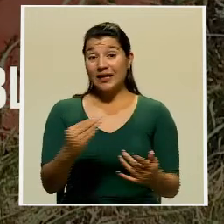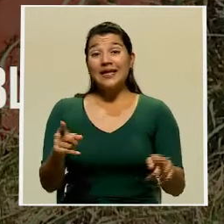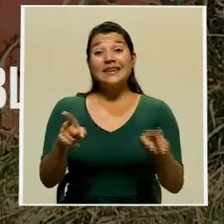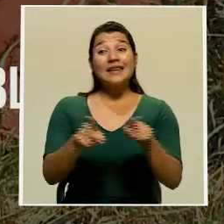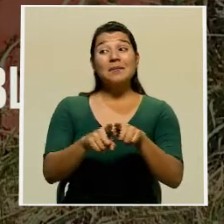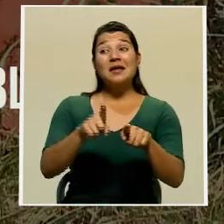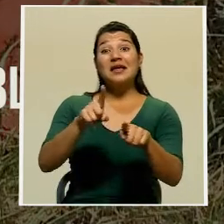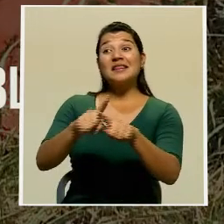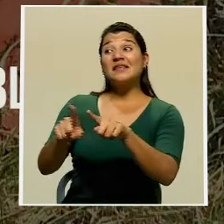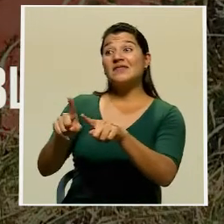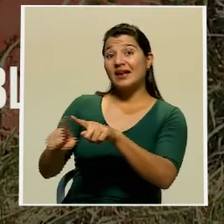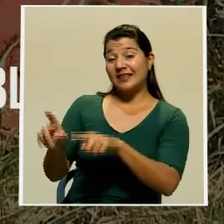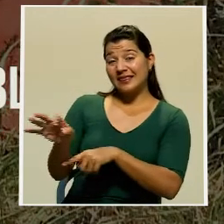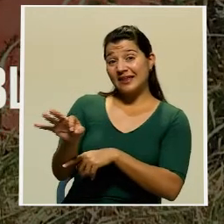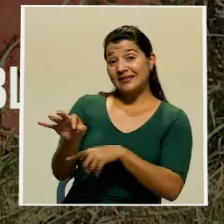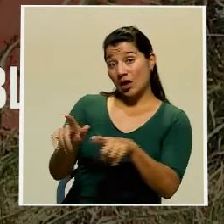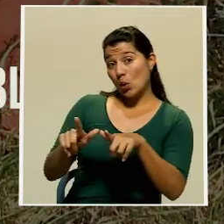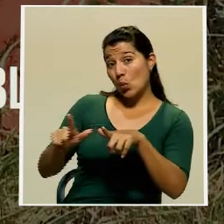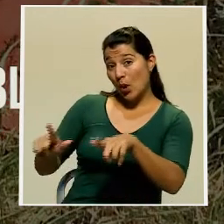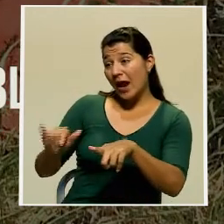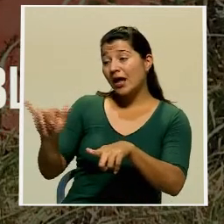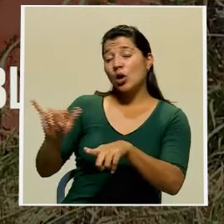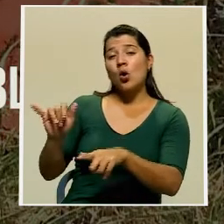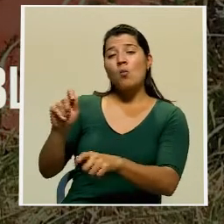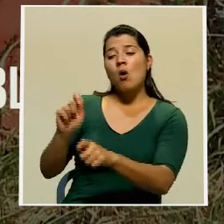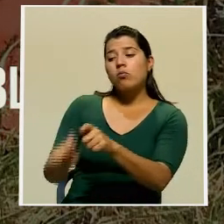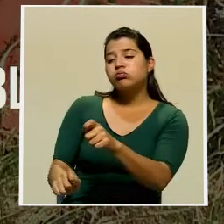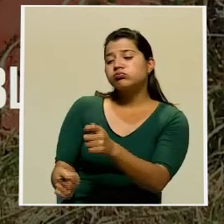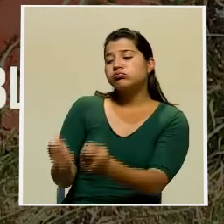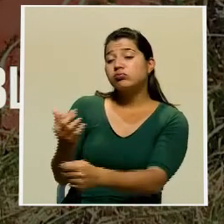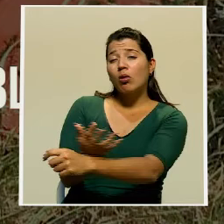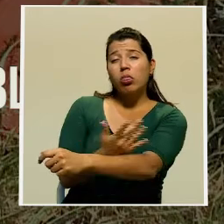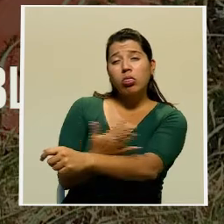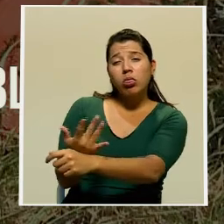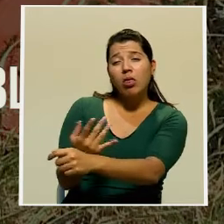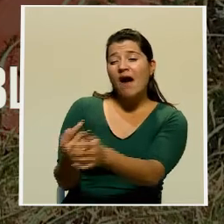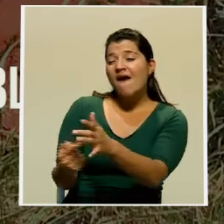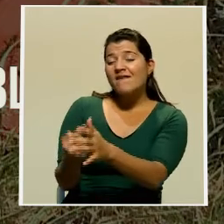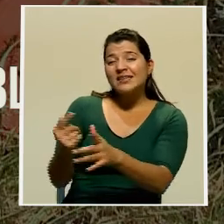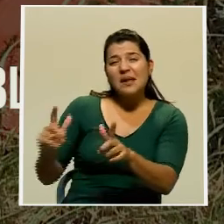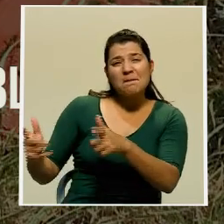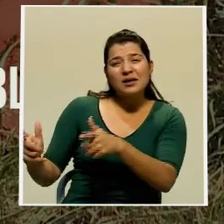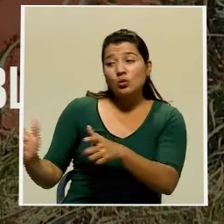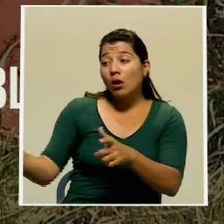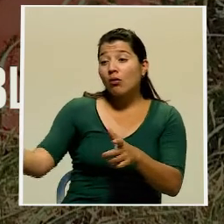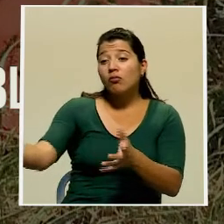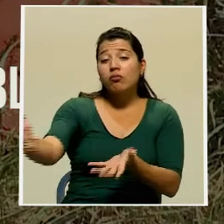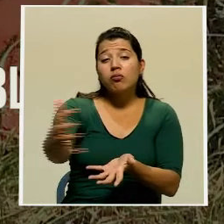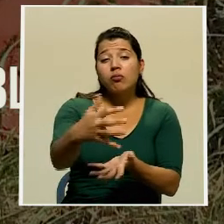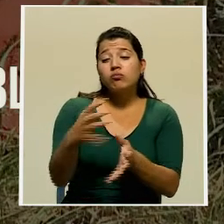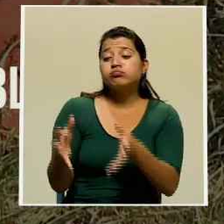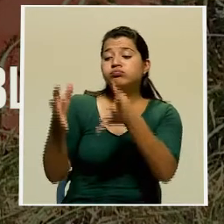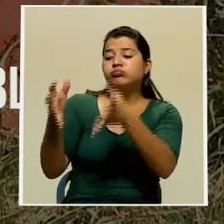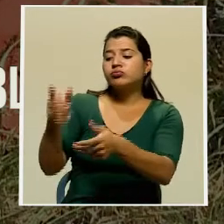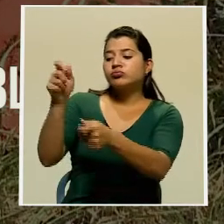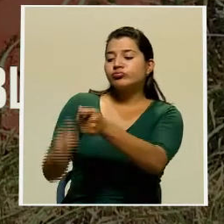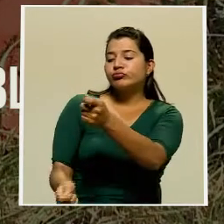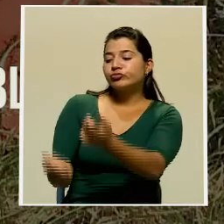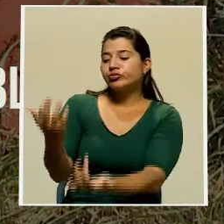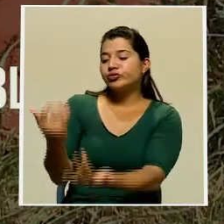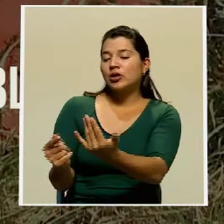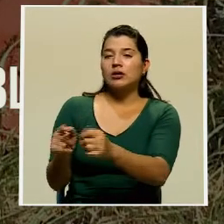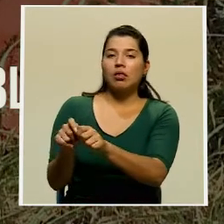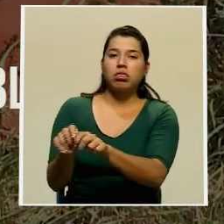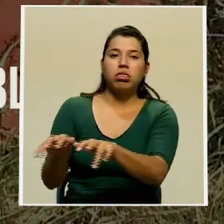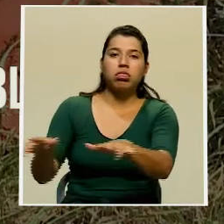diferentes formas como charrales o quemas en bosques y demás en nuestro país. Para ampliarnos sobre todo este tema de los incendios en